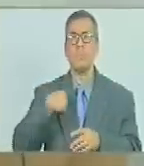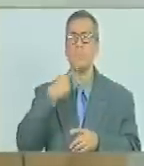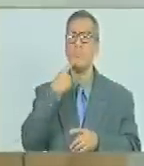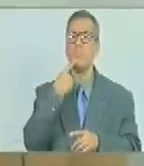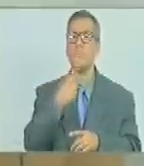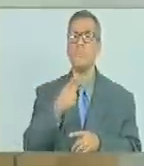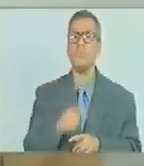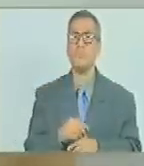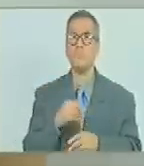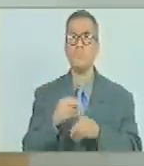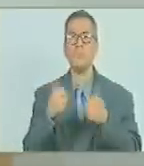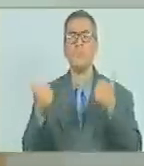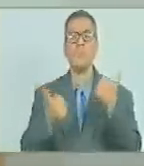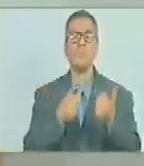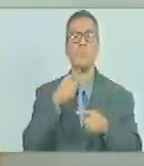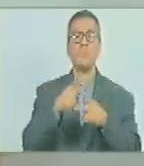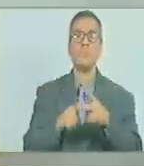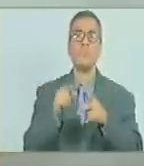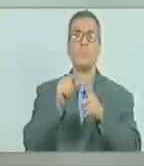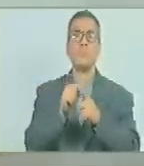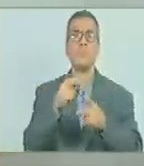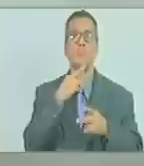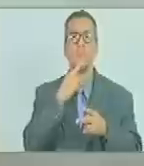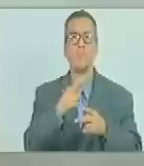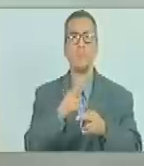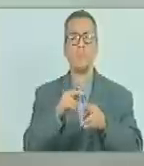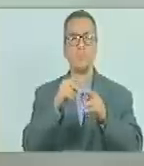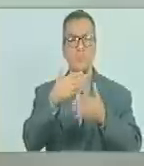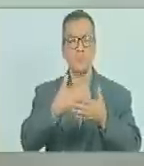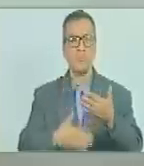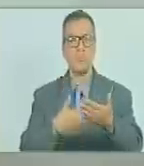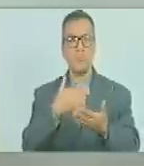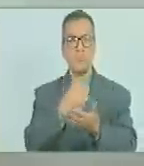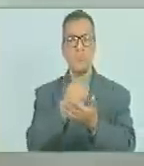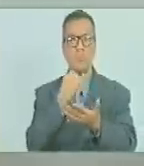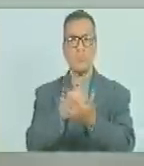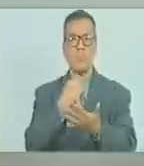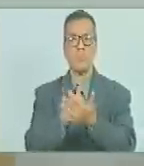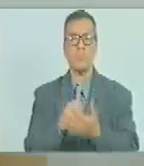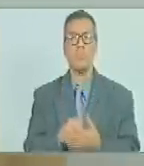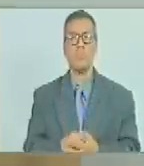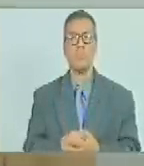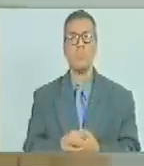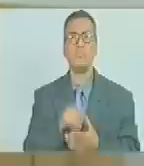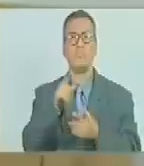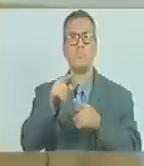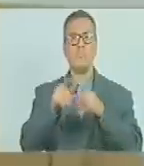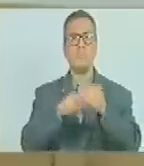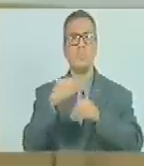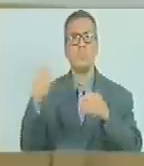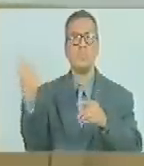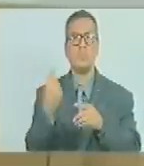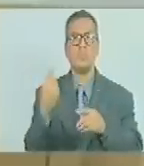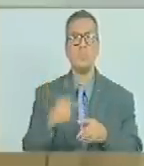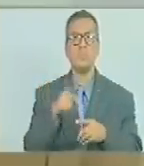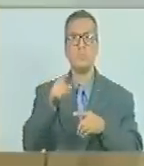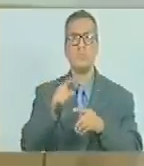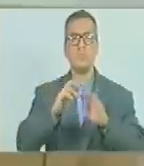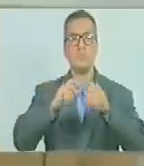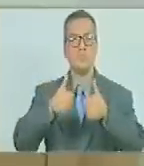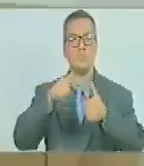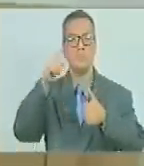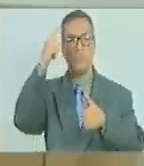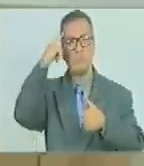frase a confesión de parte, relevo de pruebas? Esa frase proviene directamente de un